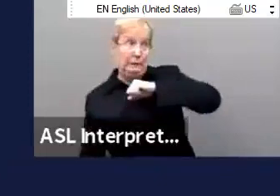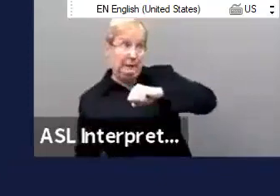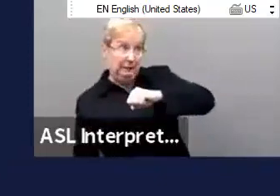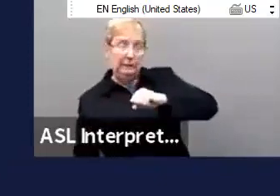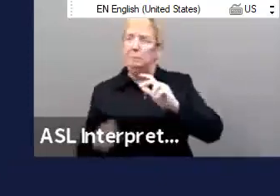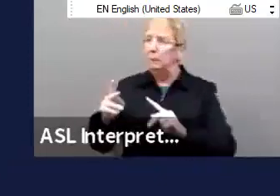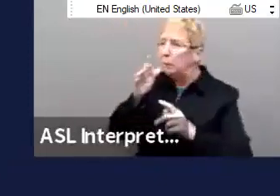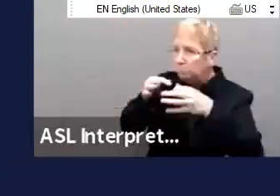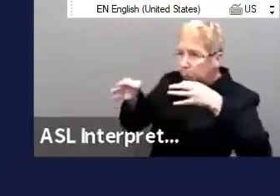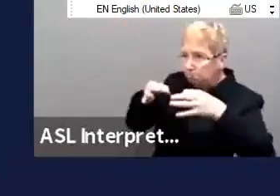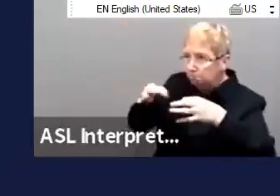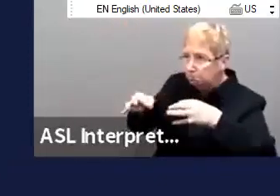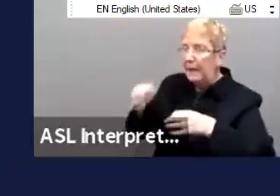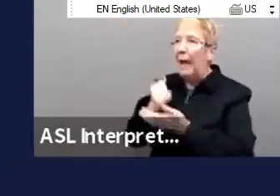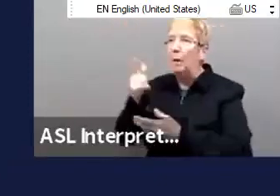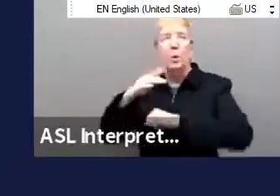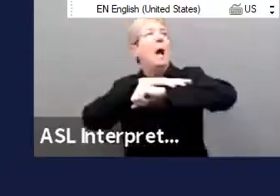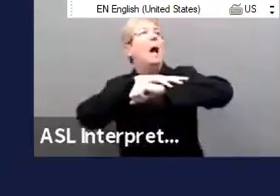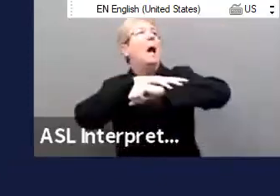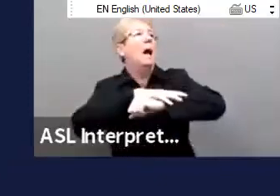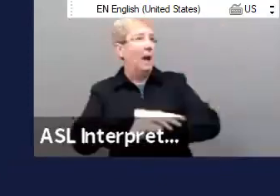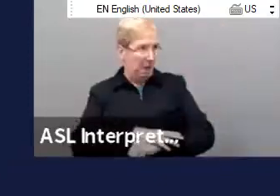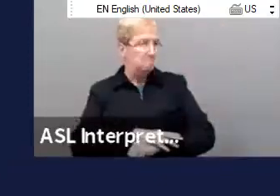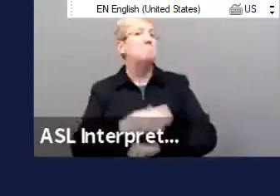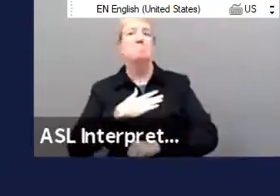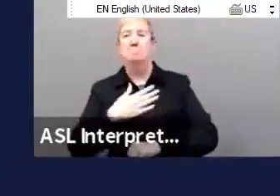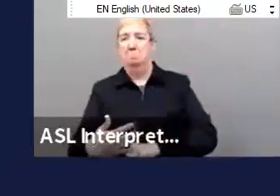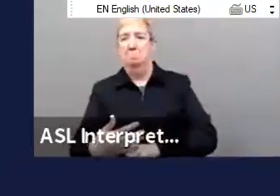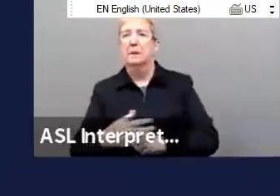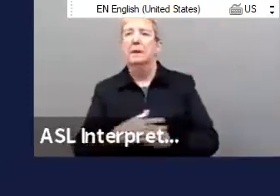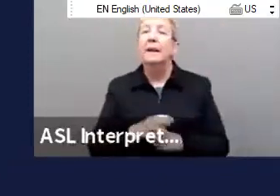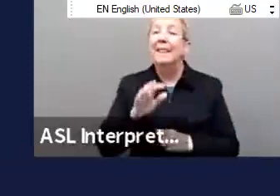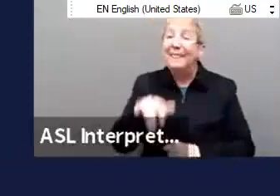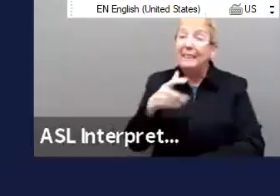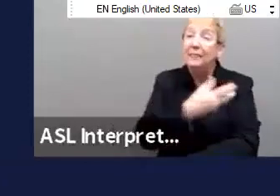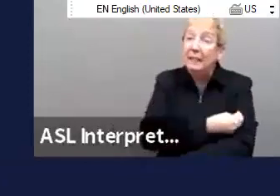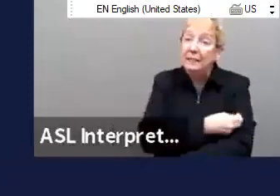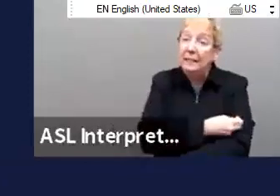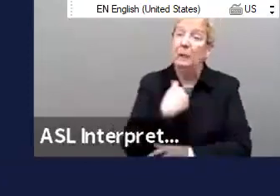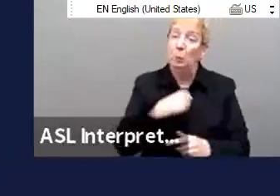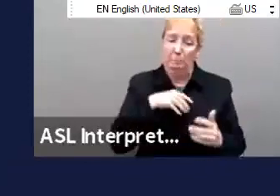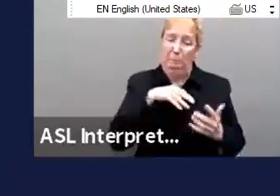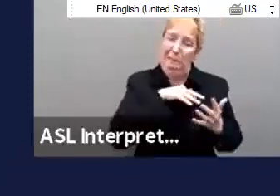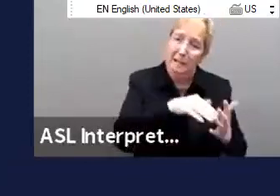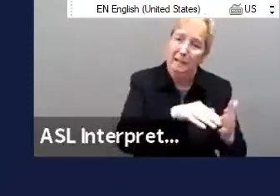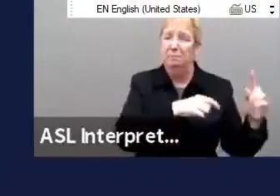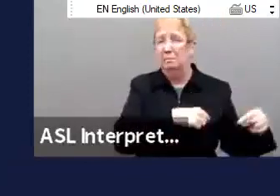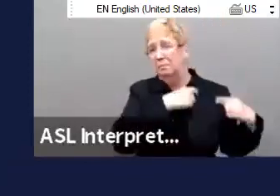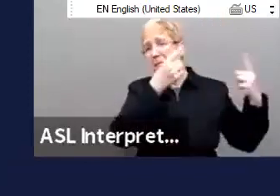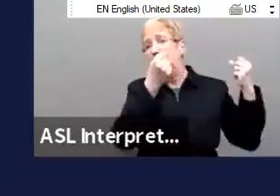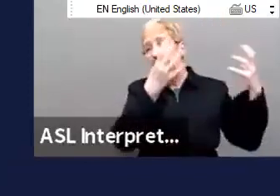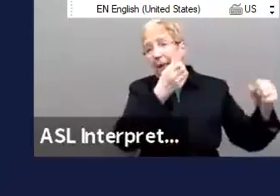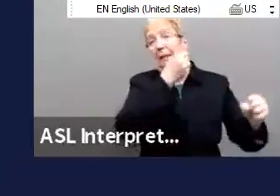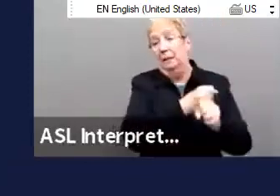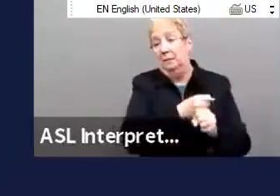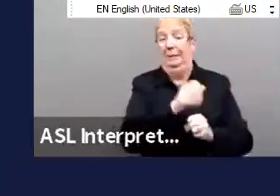Resistir a la vacuna no le hace a usted, no significa que hay que pelear con esas personas. Queremos hacer todo nuestro